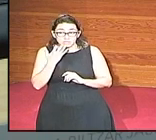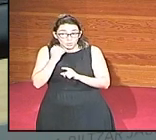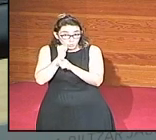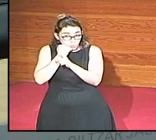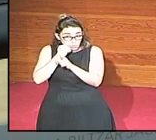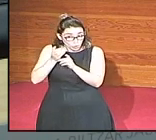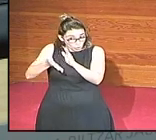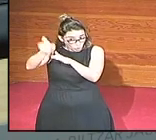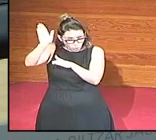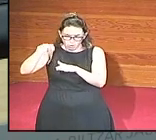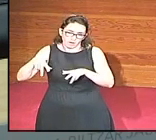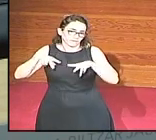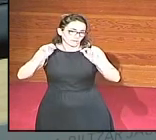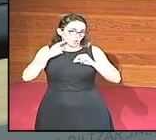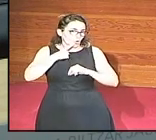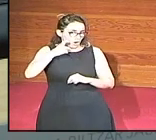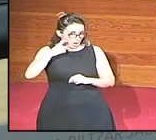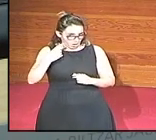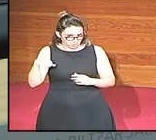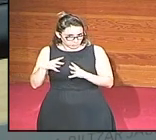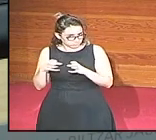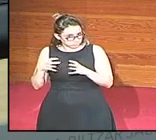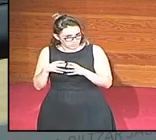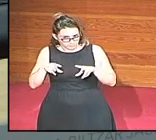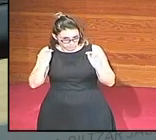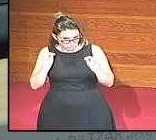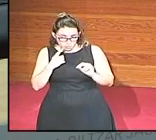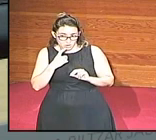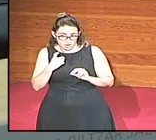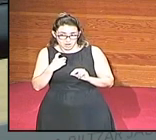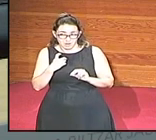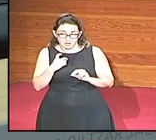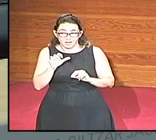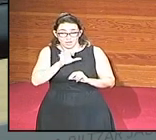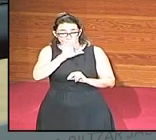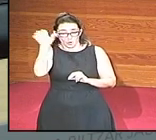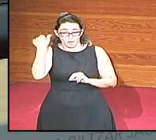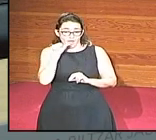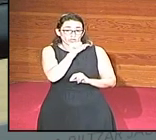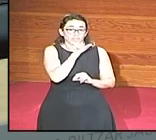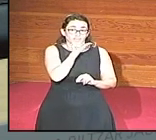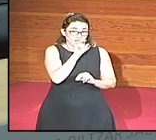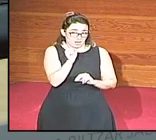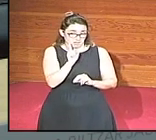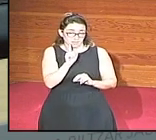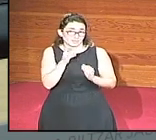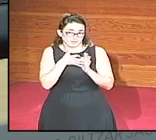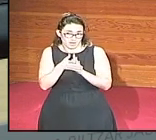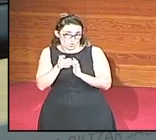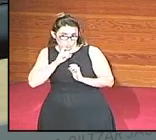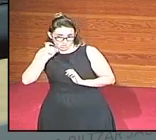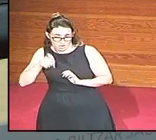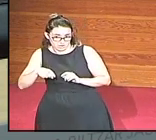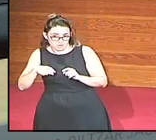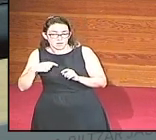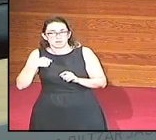sencillo. Es que es tan simple como esto. Y la parte occidental es Ucrania, no es la parte occidental. Yo creo que hay